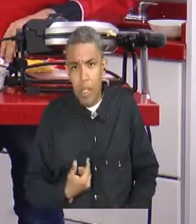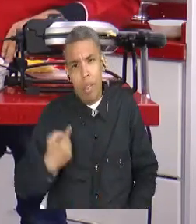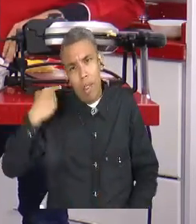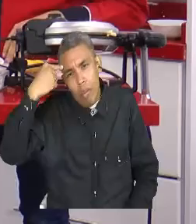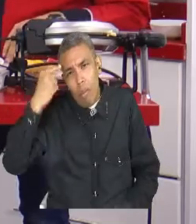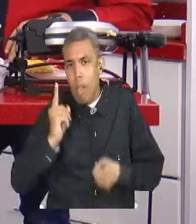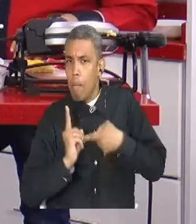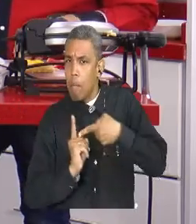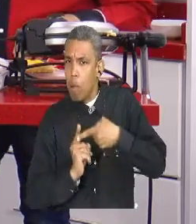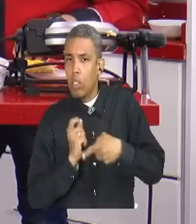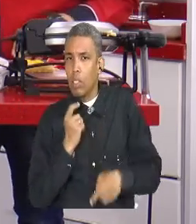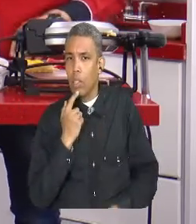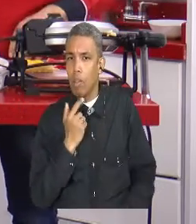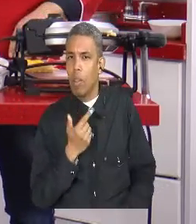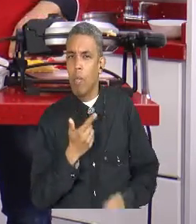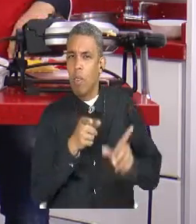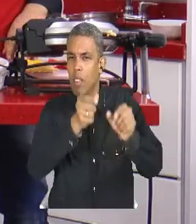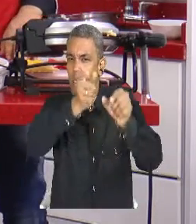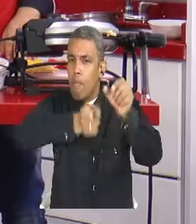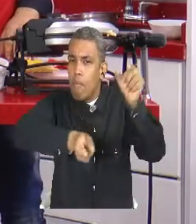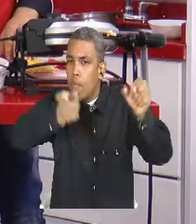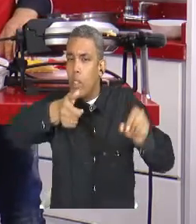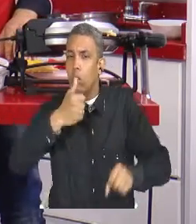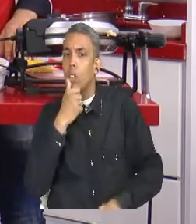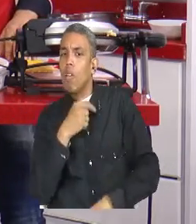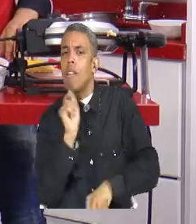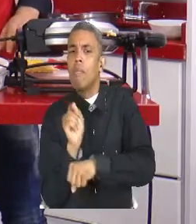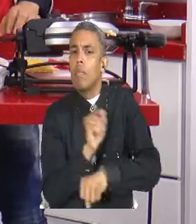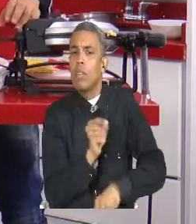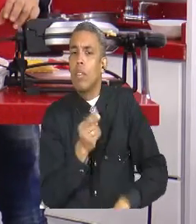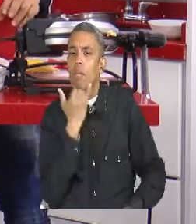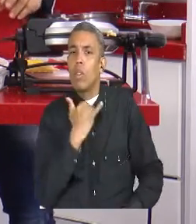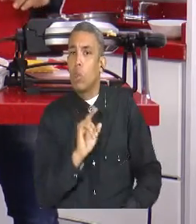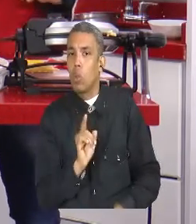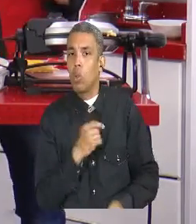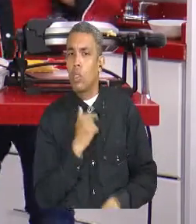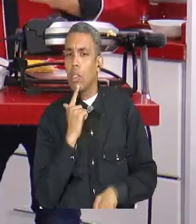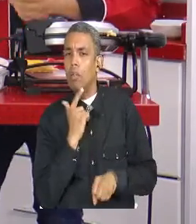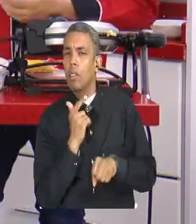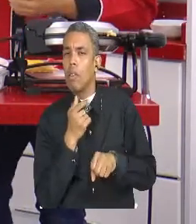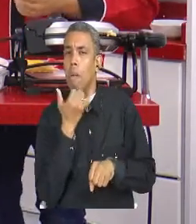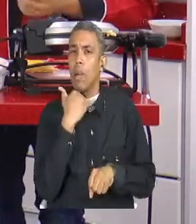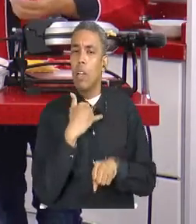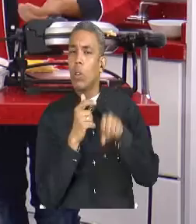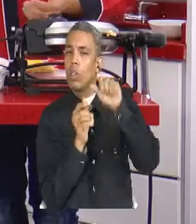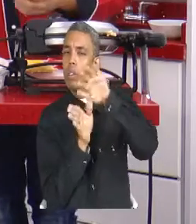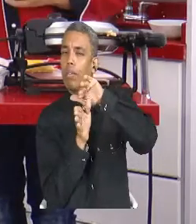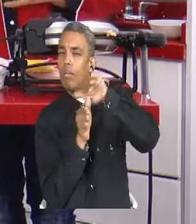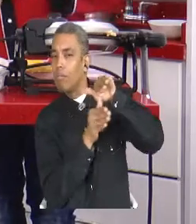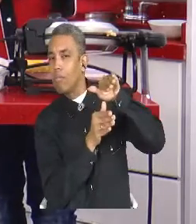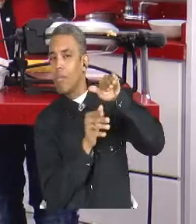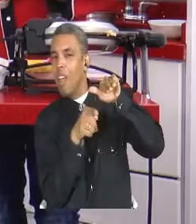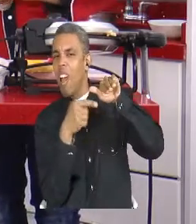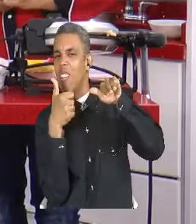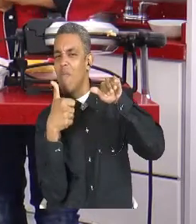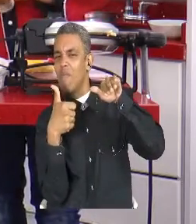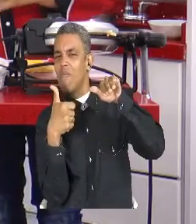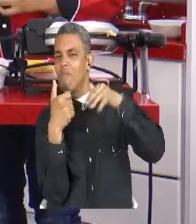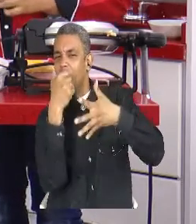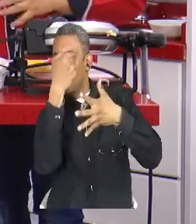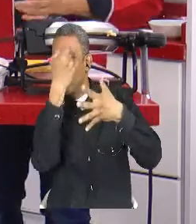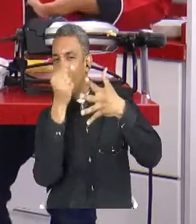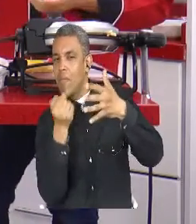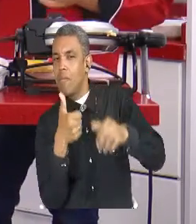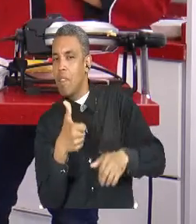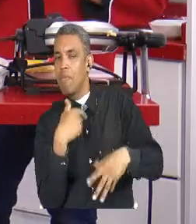una fortaleza. Qué bien, eso es un detalle. Okay, muy, bueno, no dejarse vencer por los obstáculos. Sí, muchas señor, veces ¿no? Los obstáculos son los que nos detienen